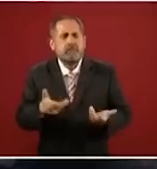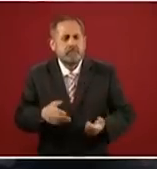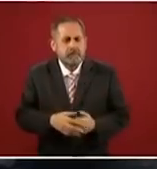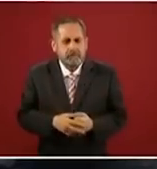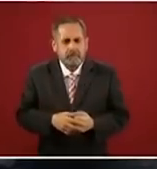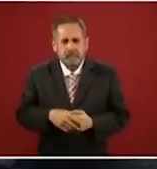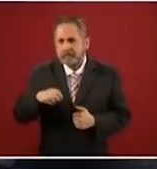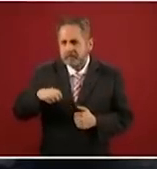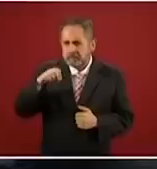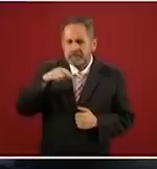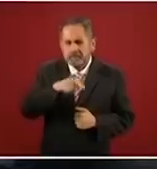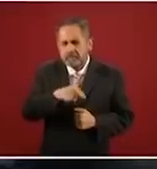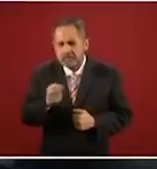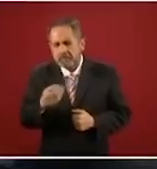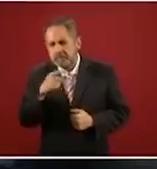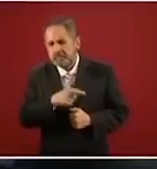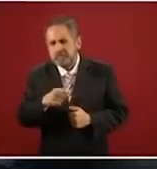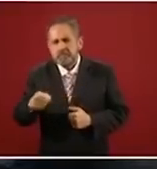la edad